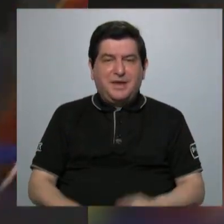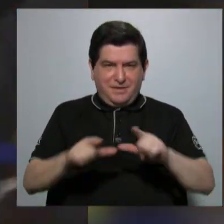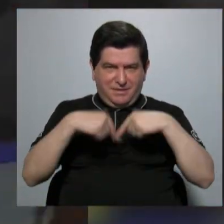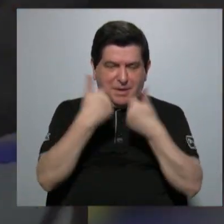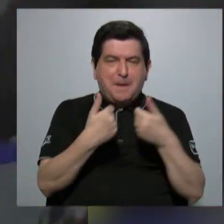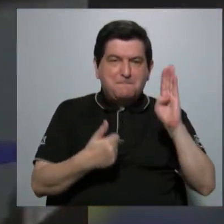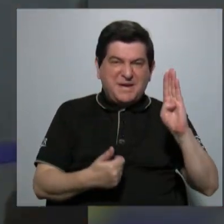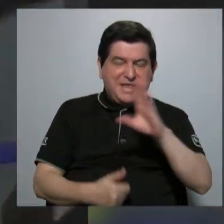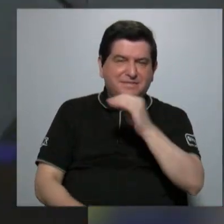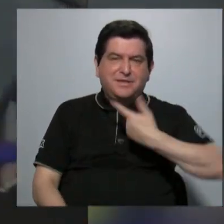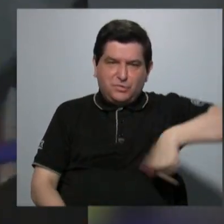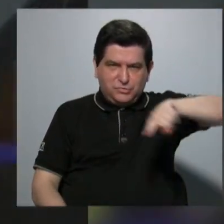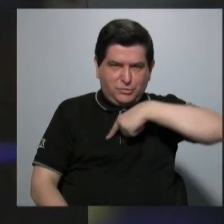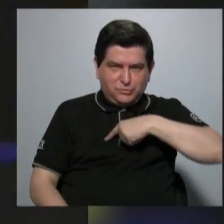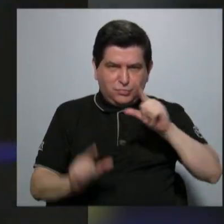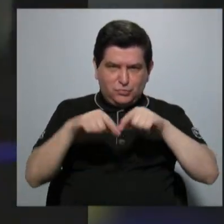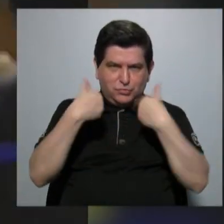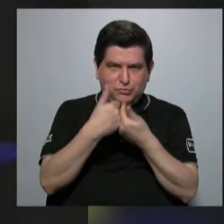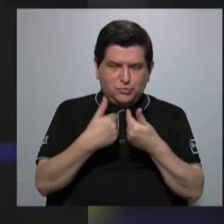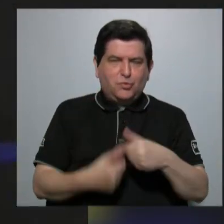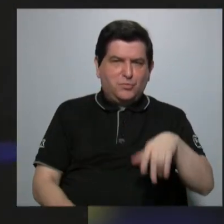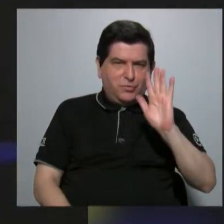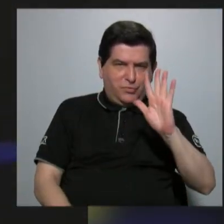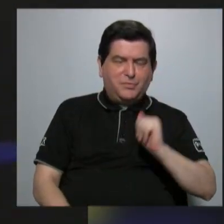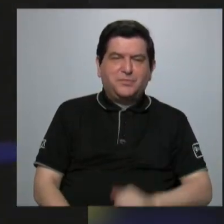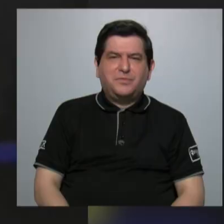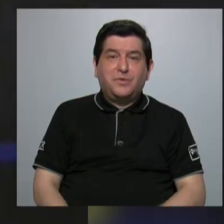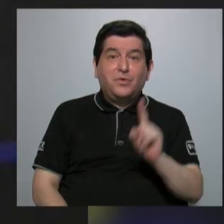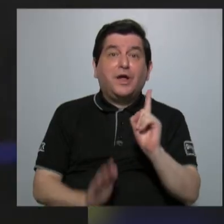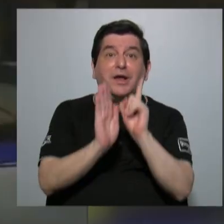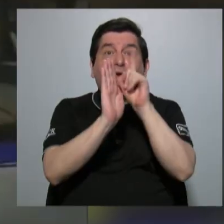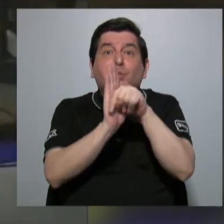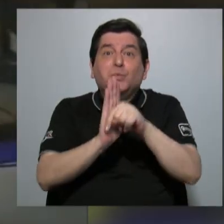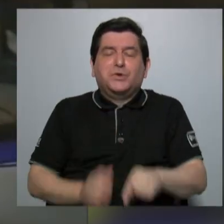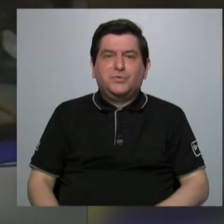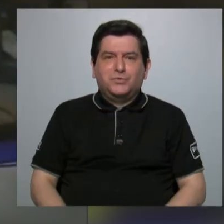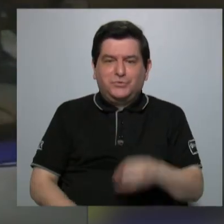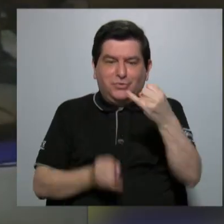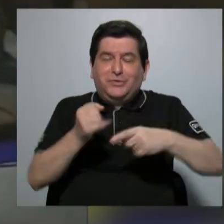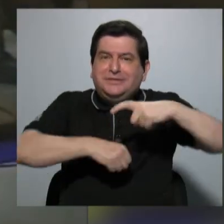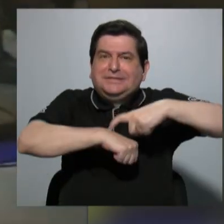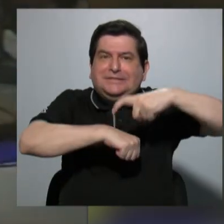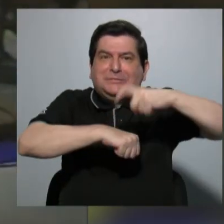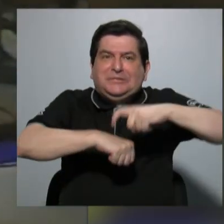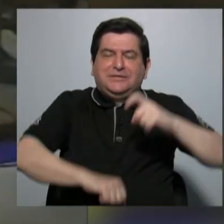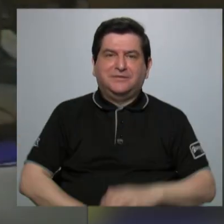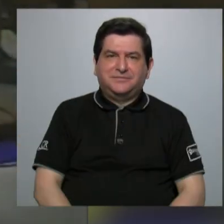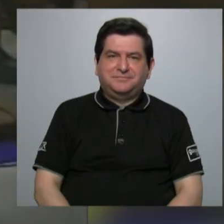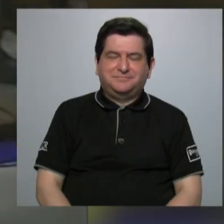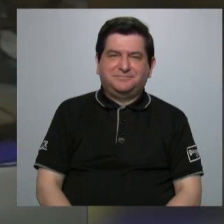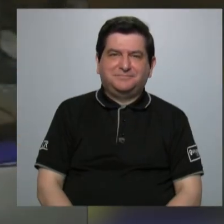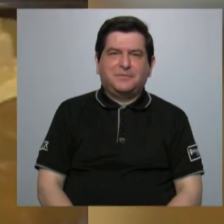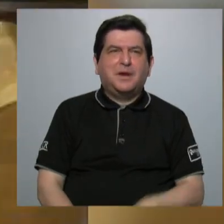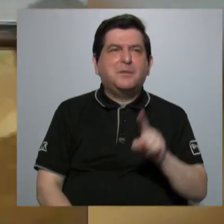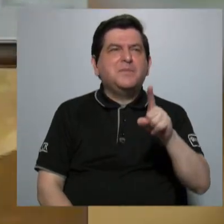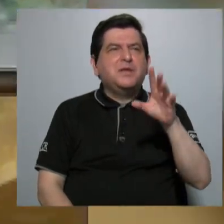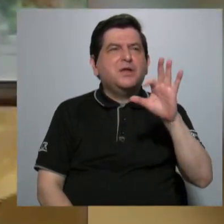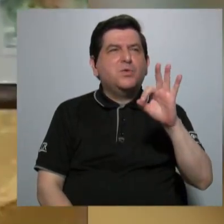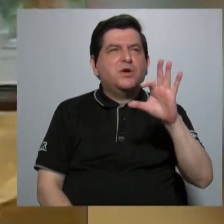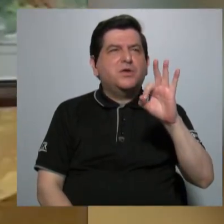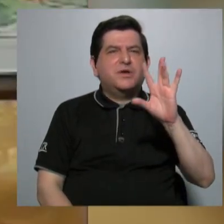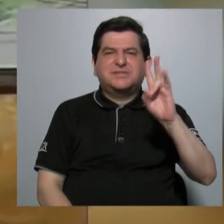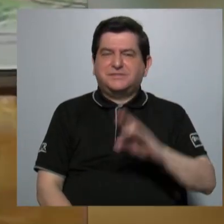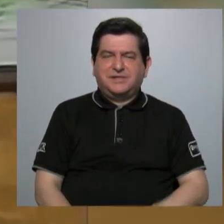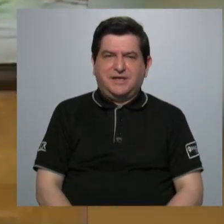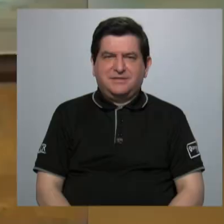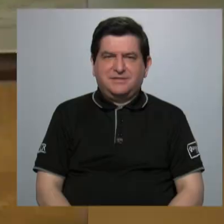quinteto. En un minuto, José Manuel, porque ya se nos va el tiempo. Sí, claro. Viene 1997